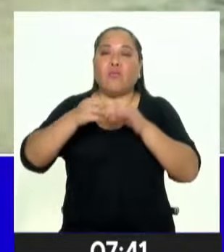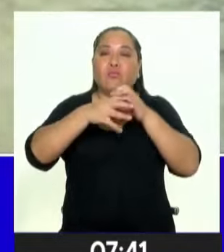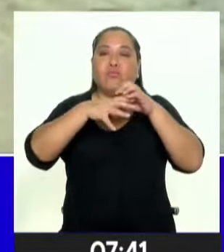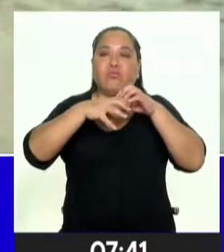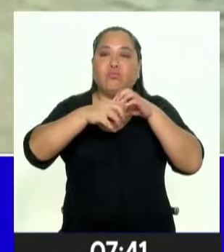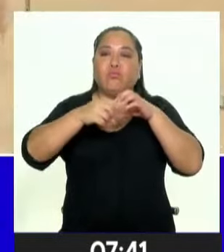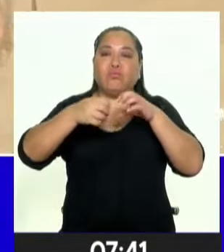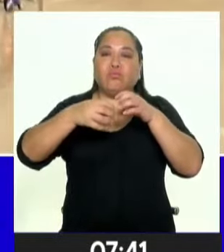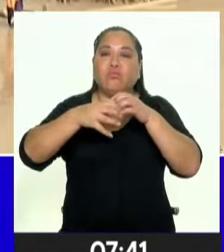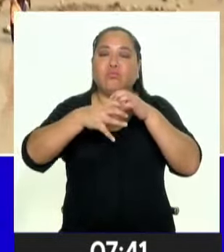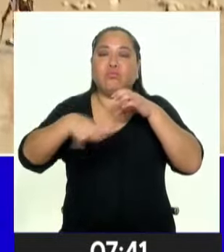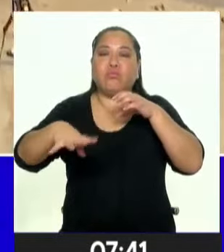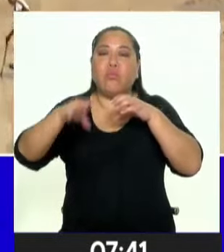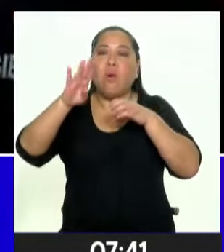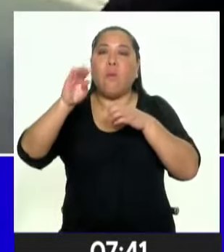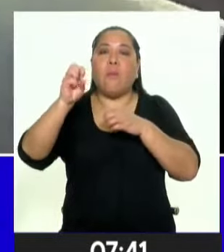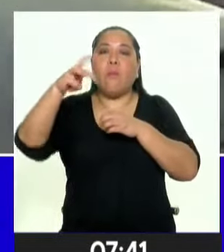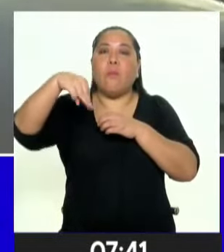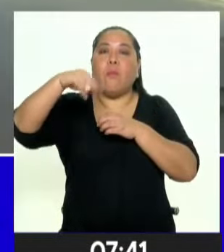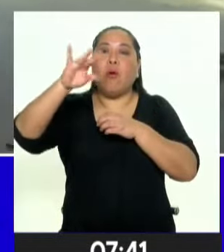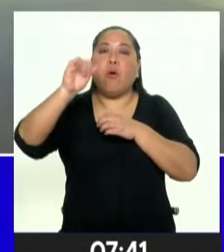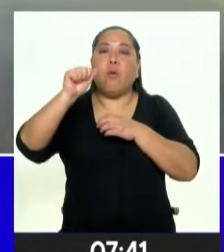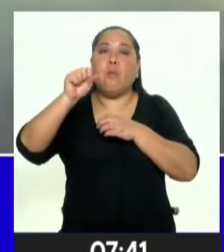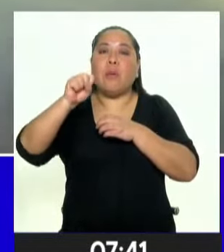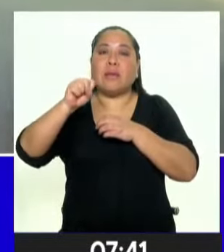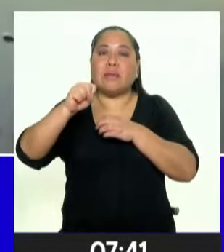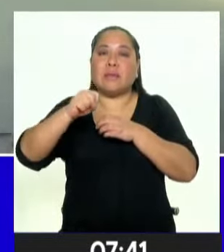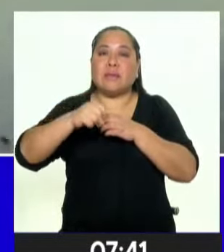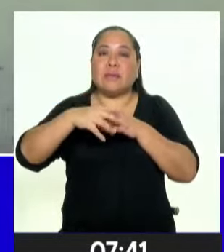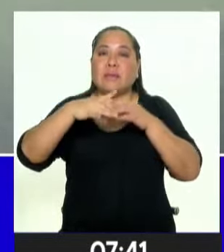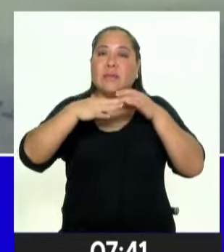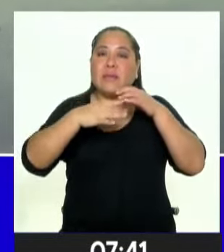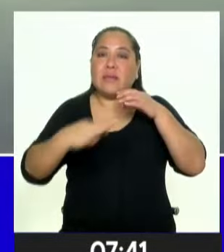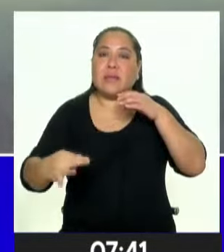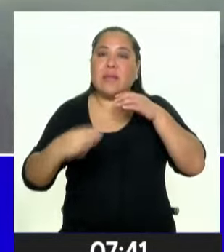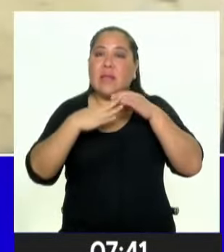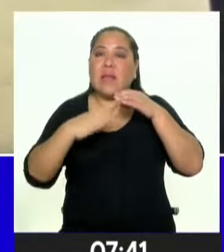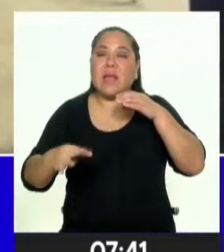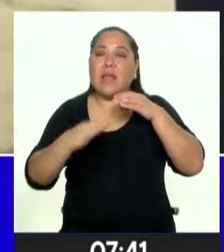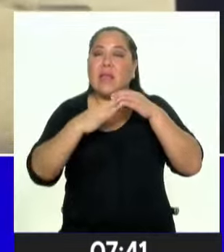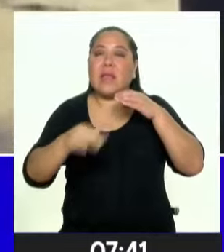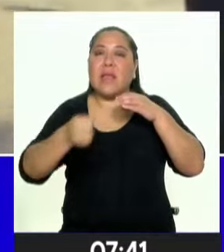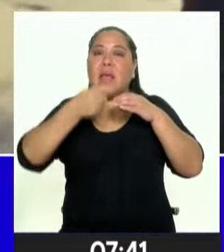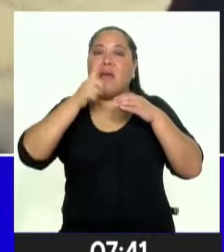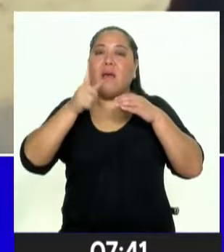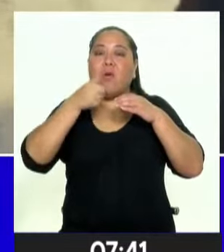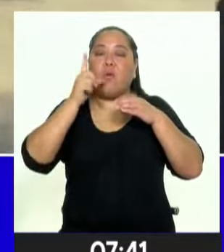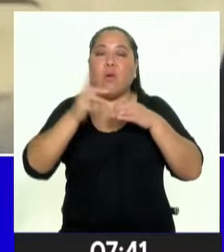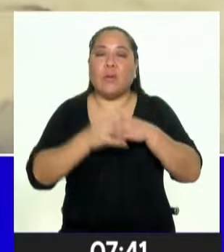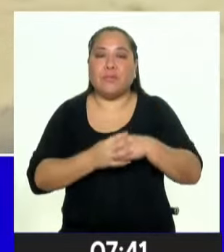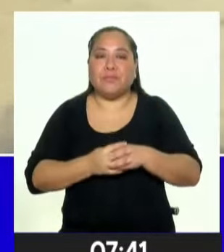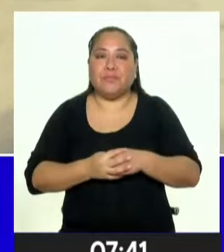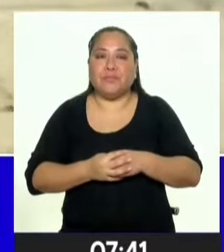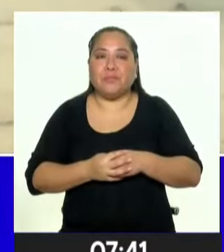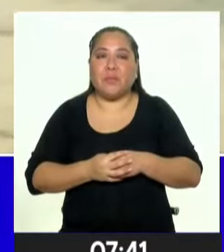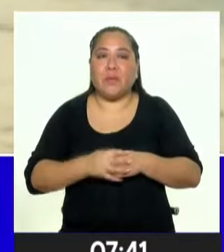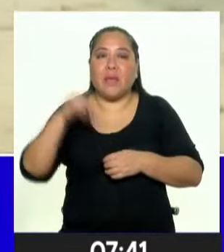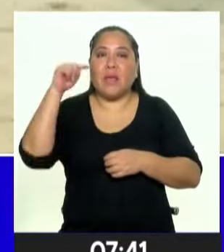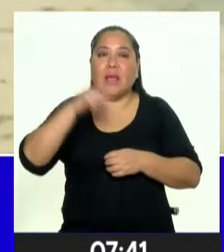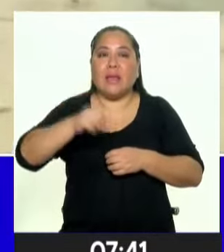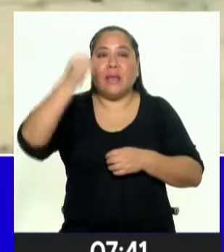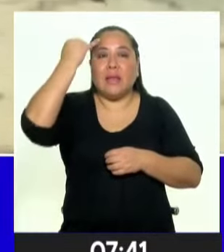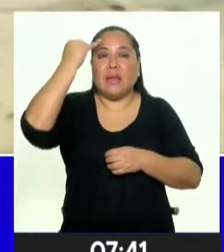reconstrucción con cambios también va a intervenir en algunos puntos críticos y la idea